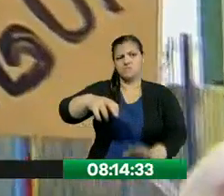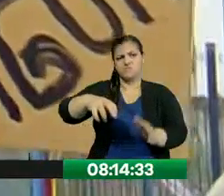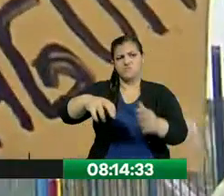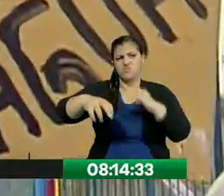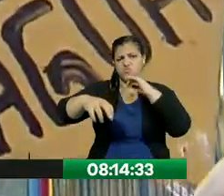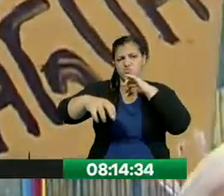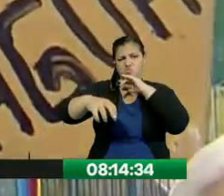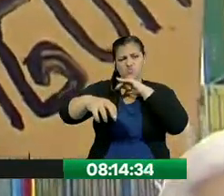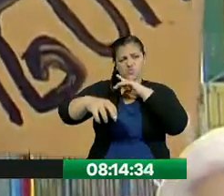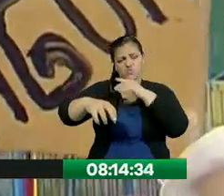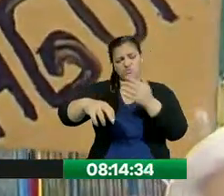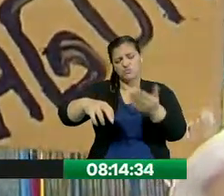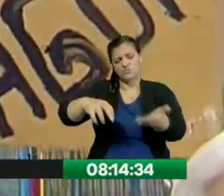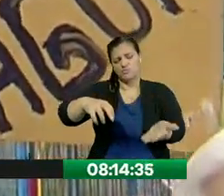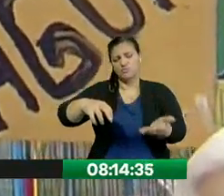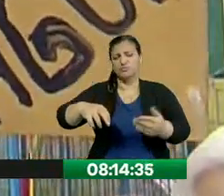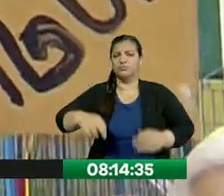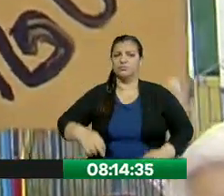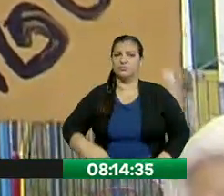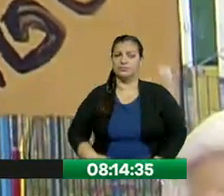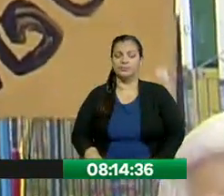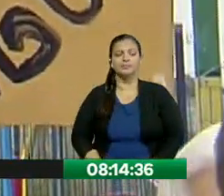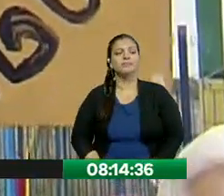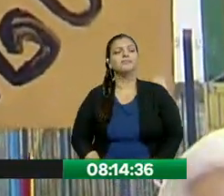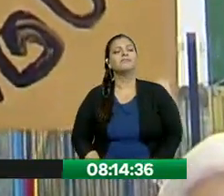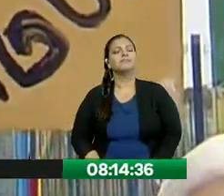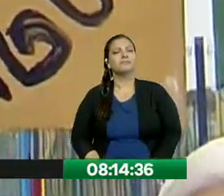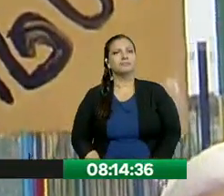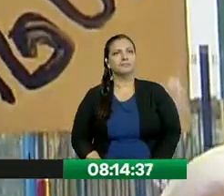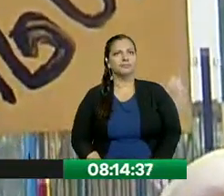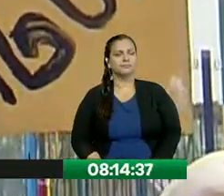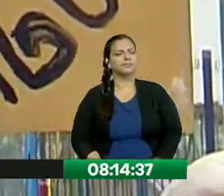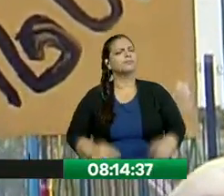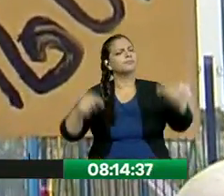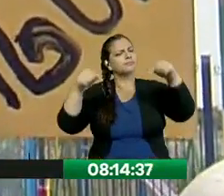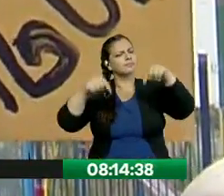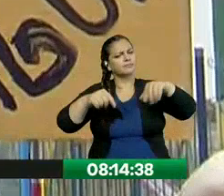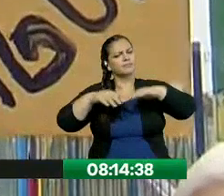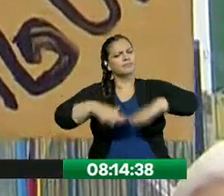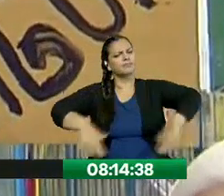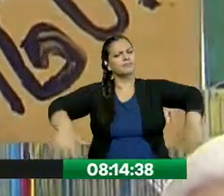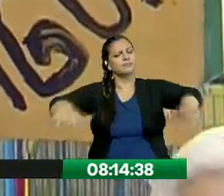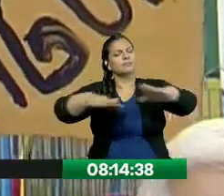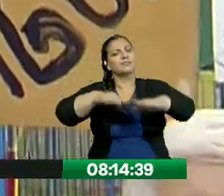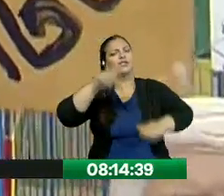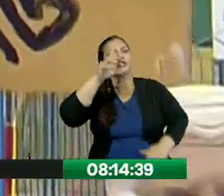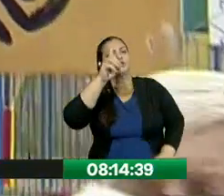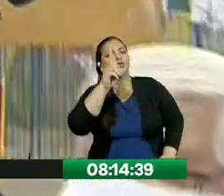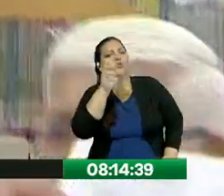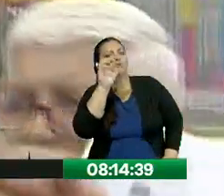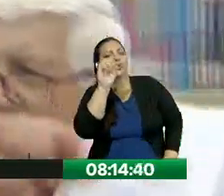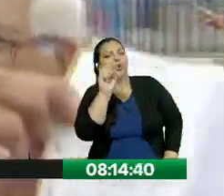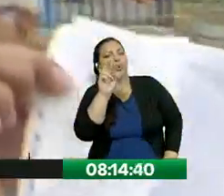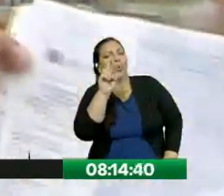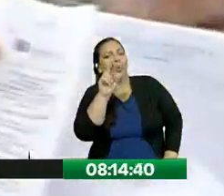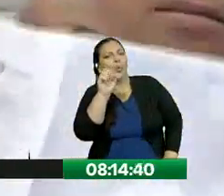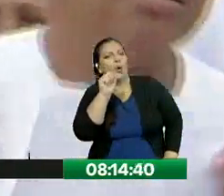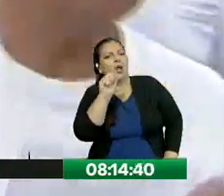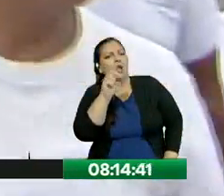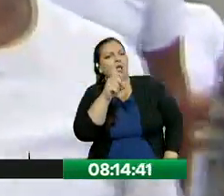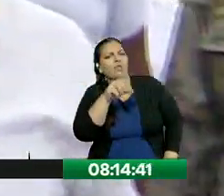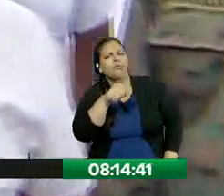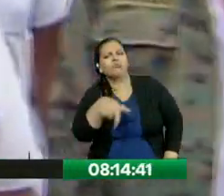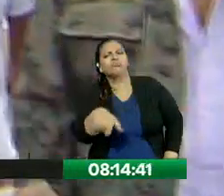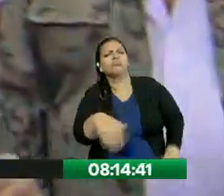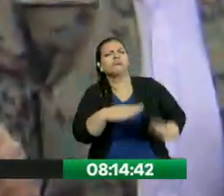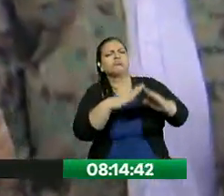ese problema. Ahora, Ciudadela El Dorado, ¿cuántos años tienen ustedes acá? Más de 20 años.